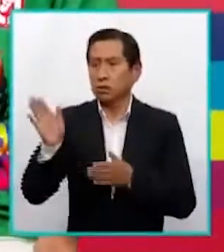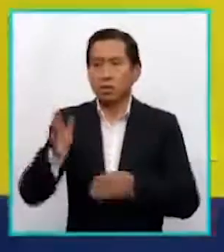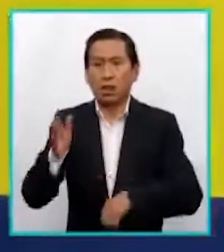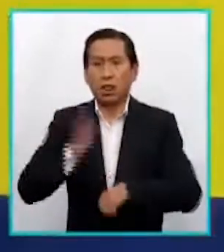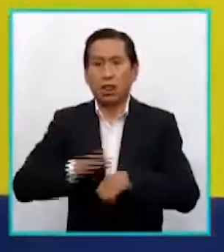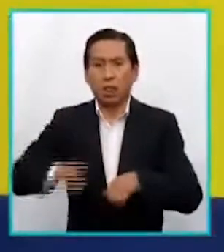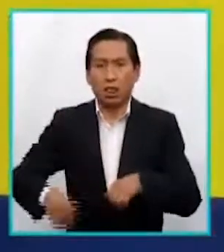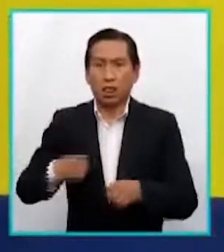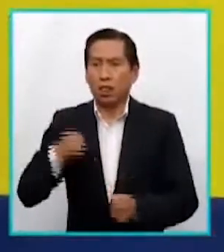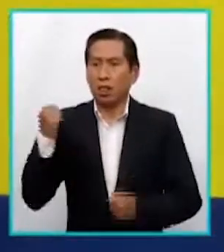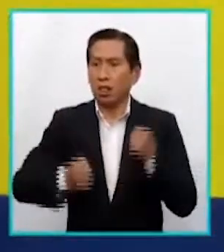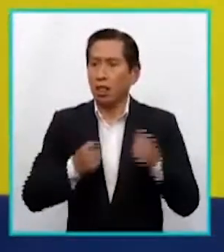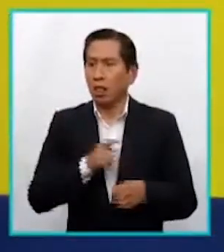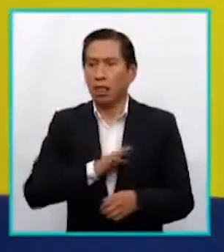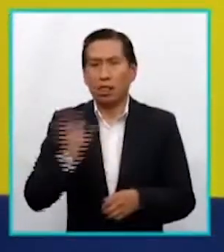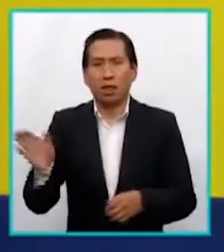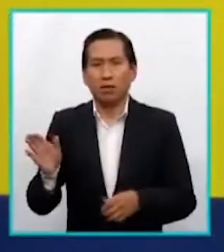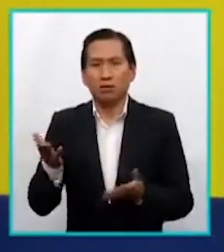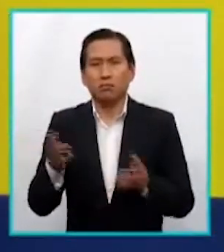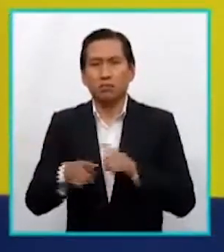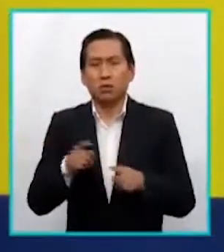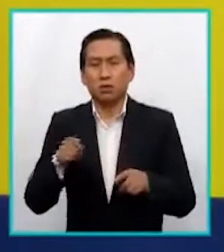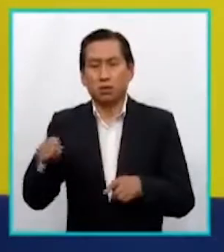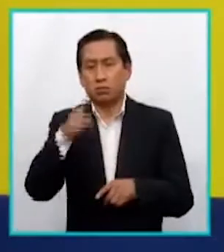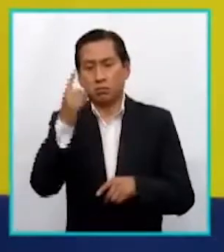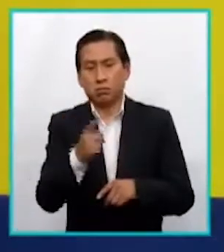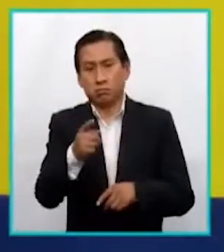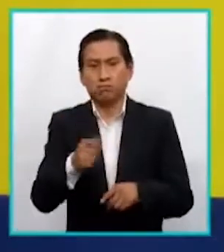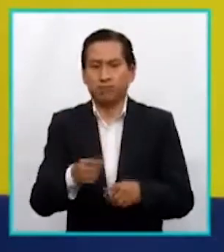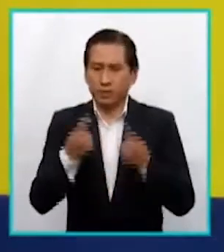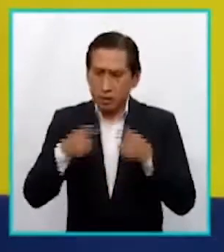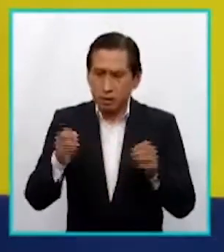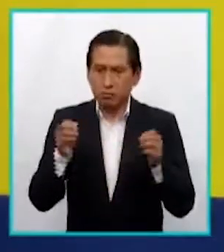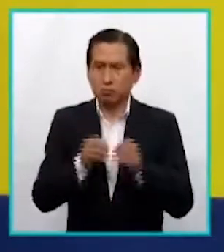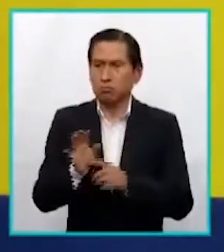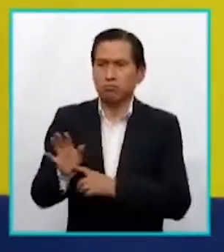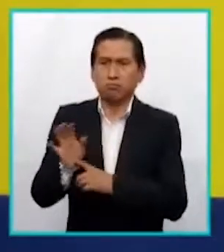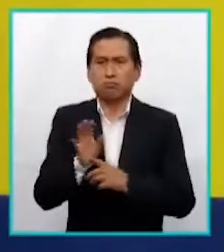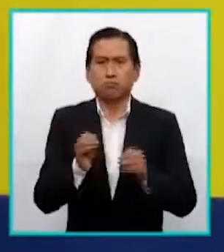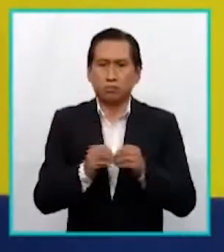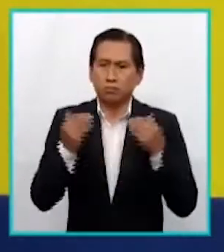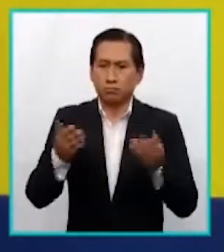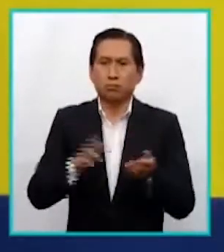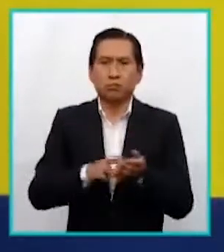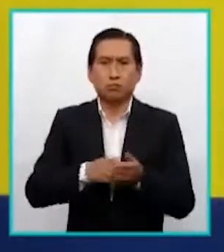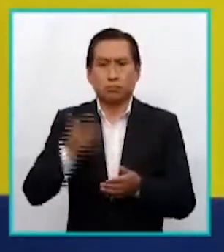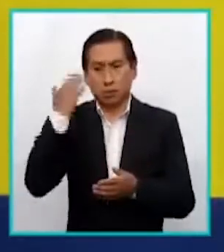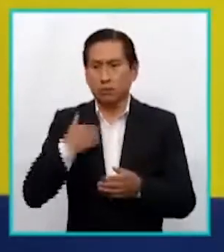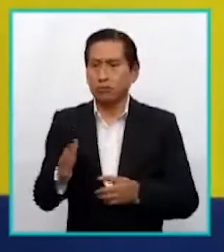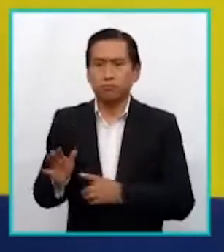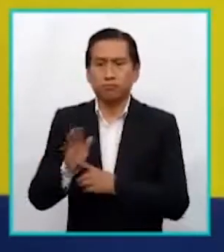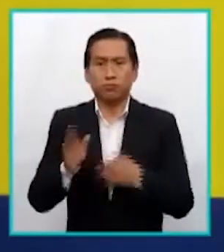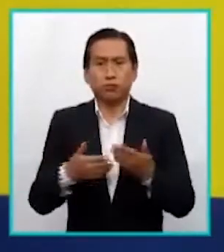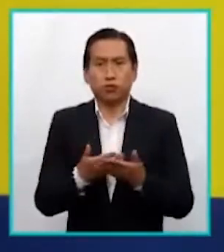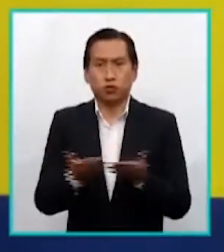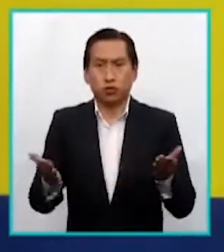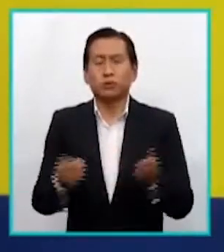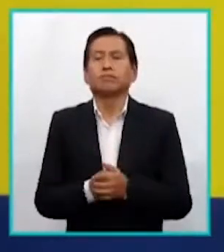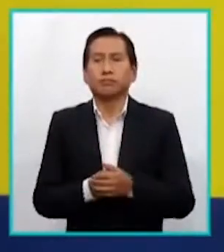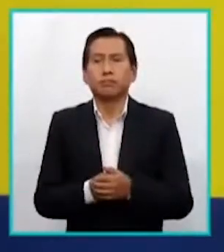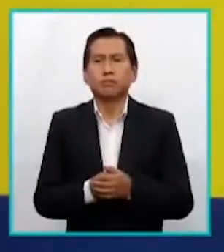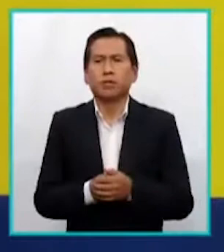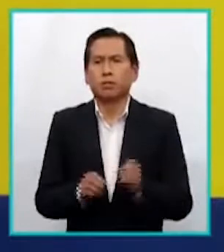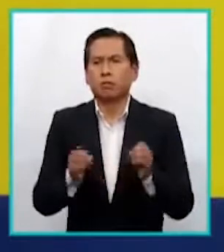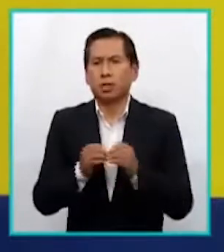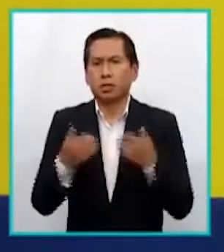atrasarme, porque voy corriendo. Sin embargo, la persona que está ahí, que está esforzándose para llevar adelante lo que sabe hacer y mostrarlo abiertamente,